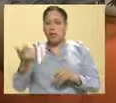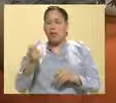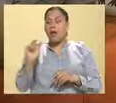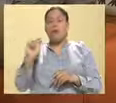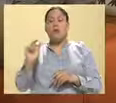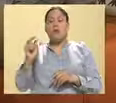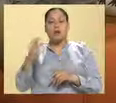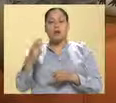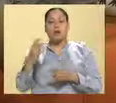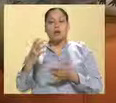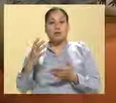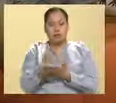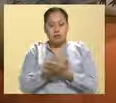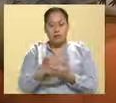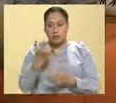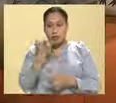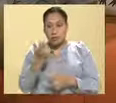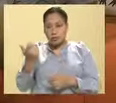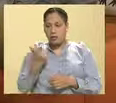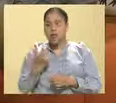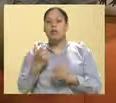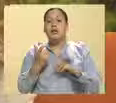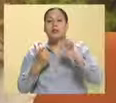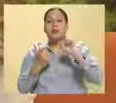mínimo es de